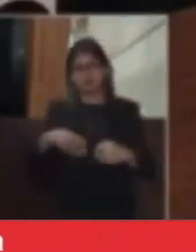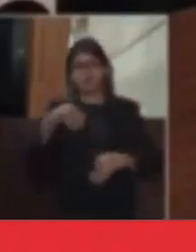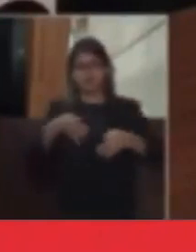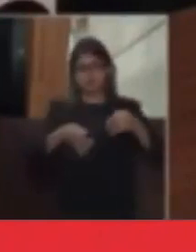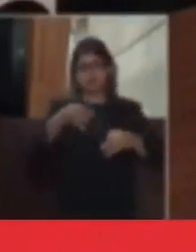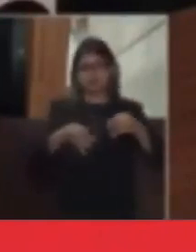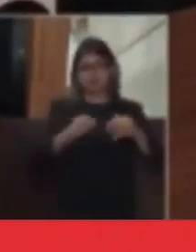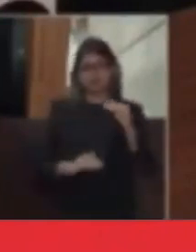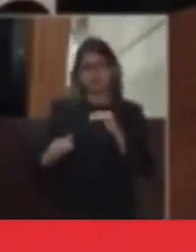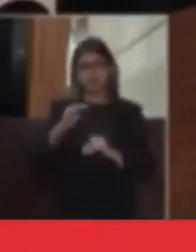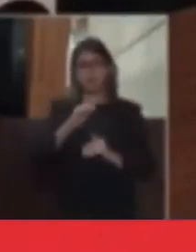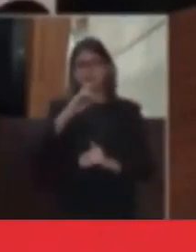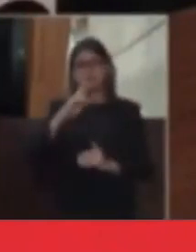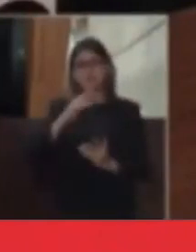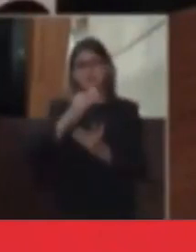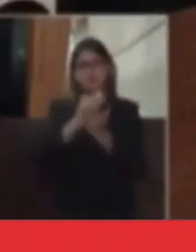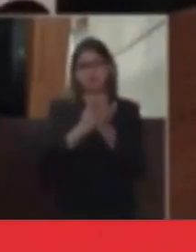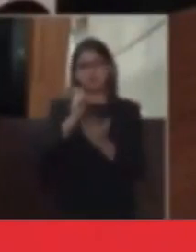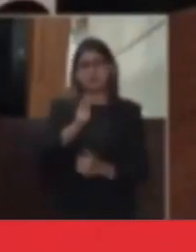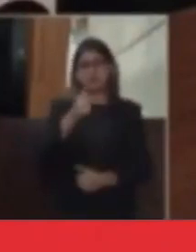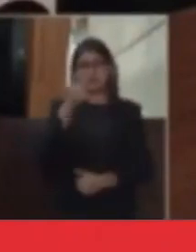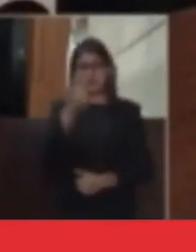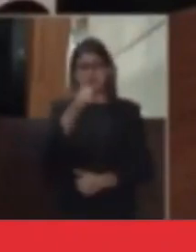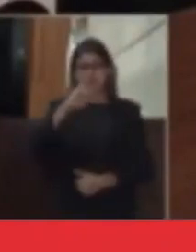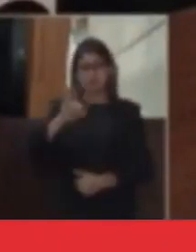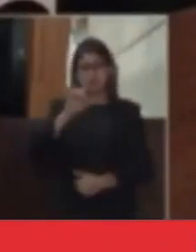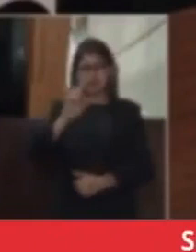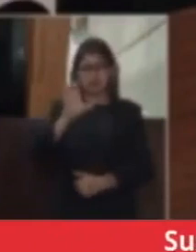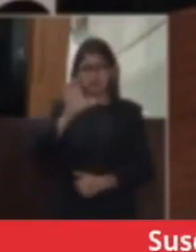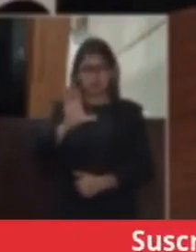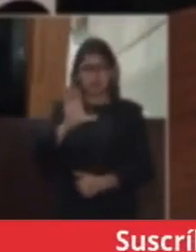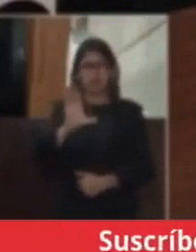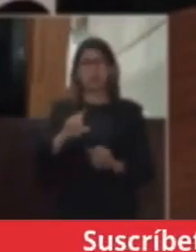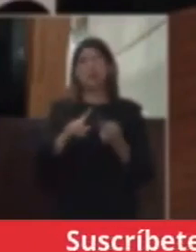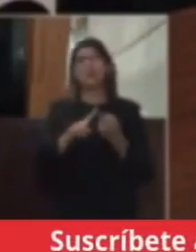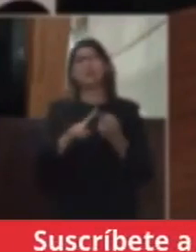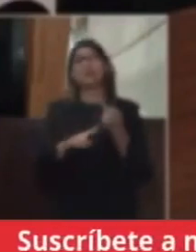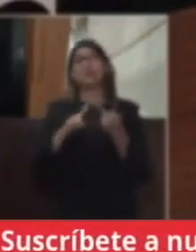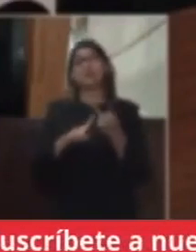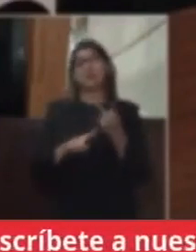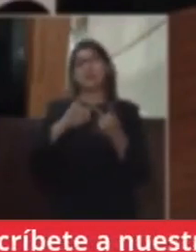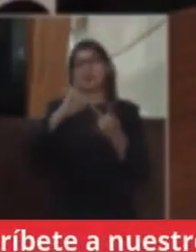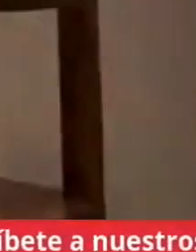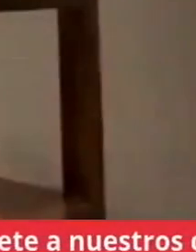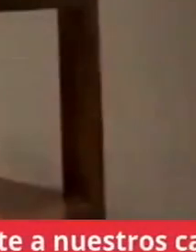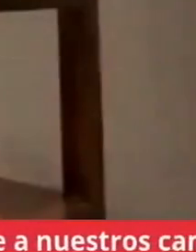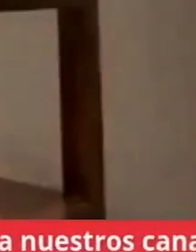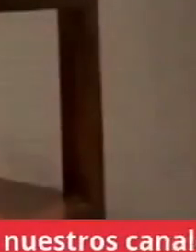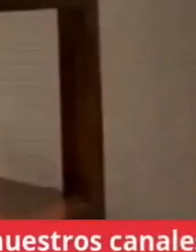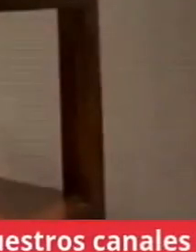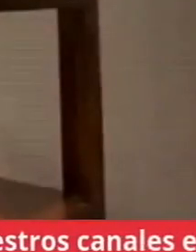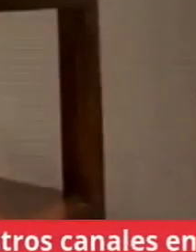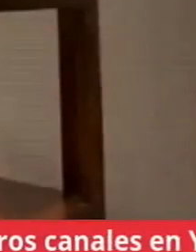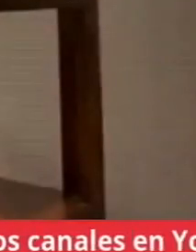Y ahora, Selene, Pues ahora hay que cumplir. Mira, se tiene que hacer un engrose y se tiene que hacer